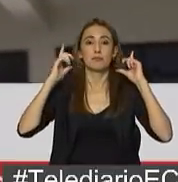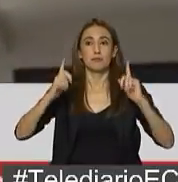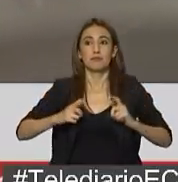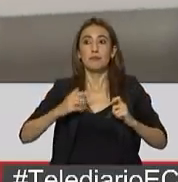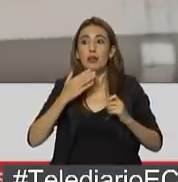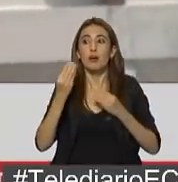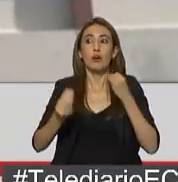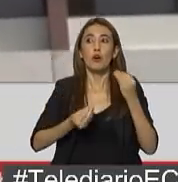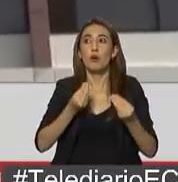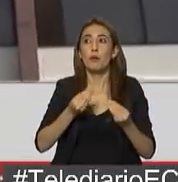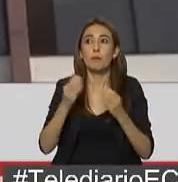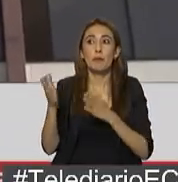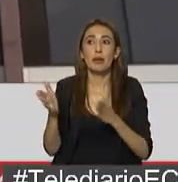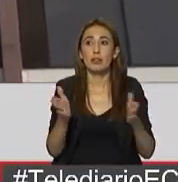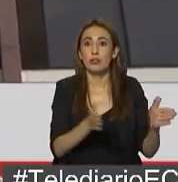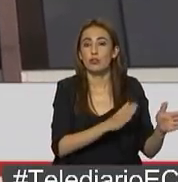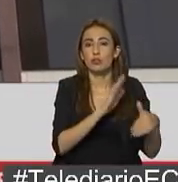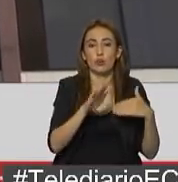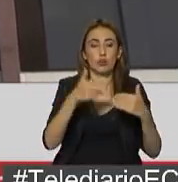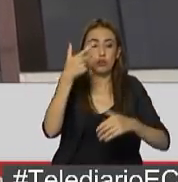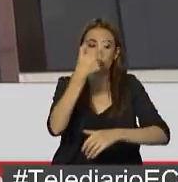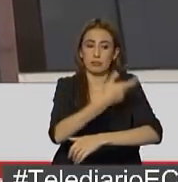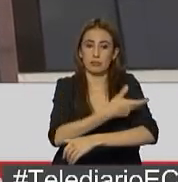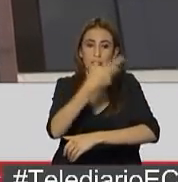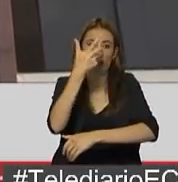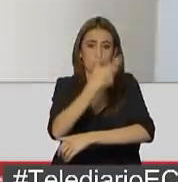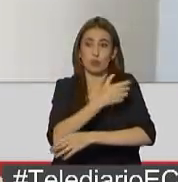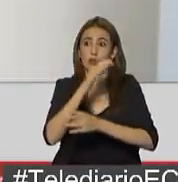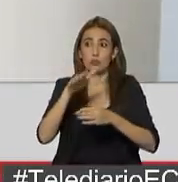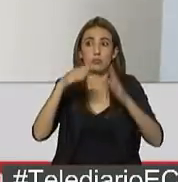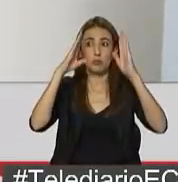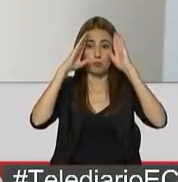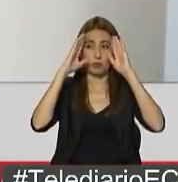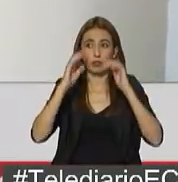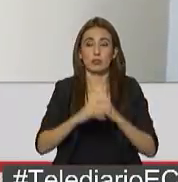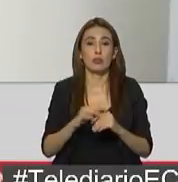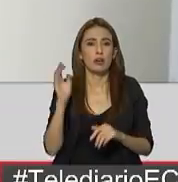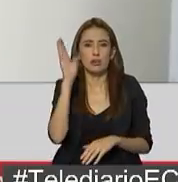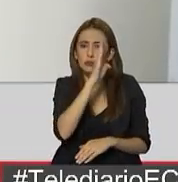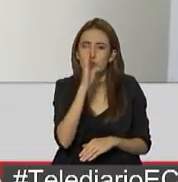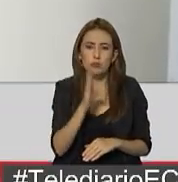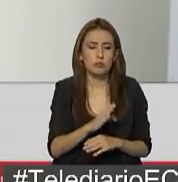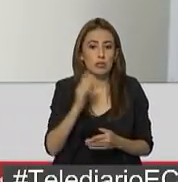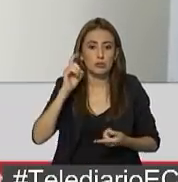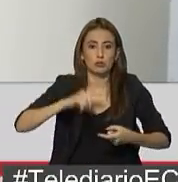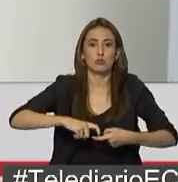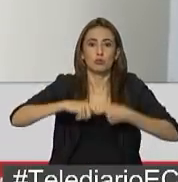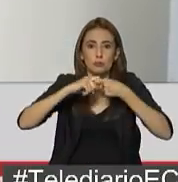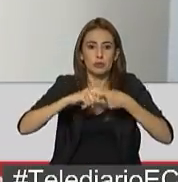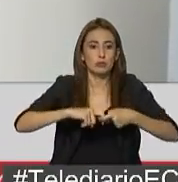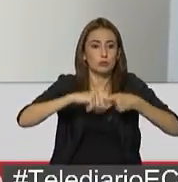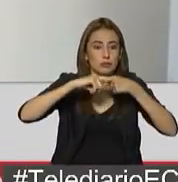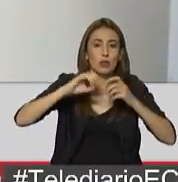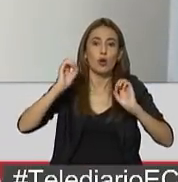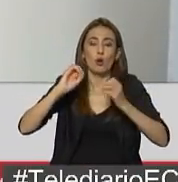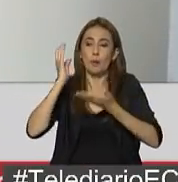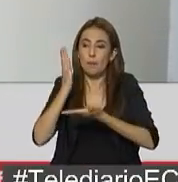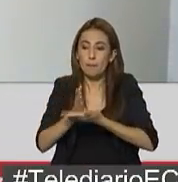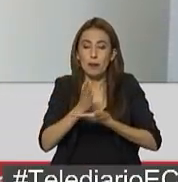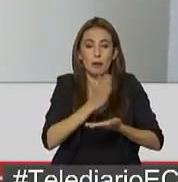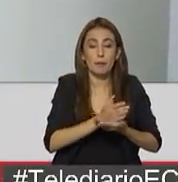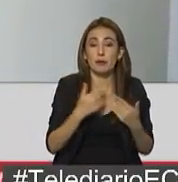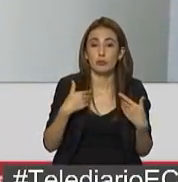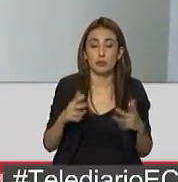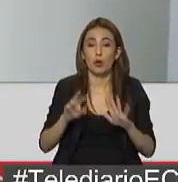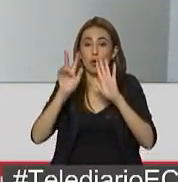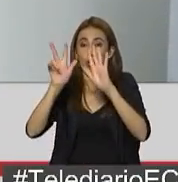de las Casas dispone de todas las dosis para atender a la ciudadanía. Nunca hemos suspendido los servicios, normalmente los horarios de atención es de 8 a 4